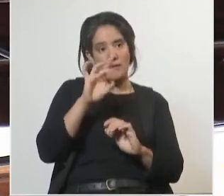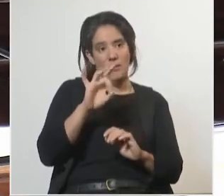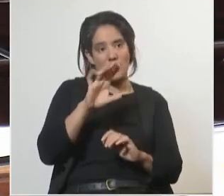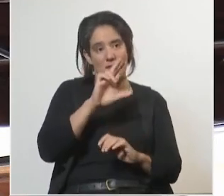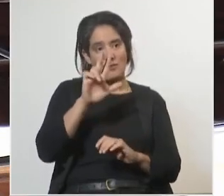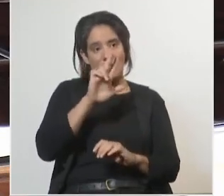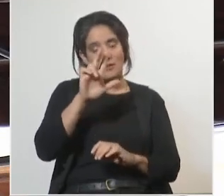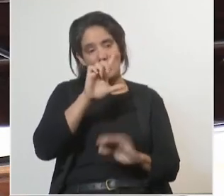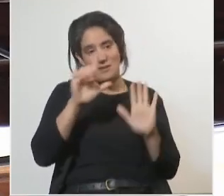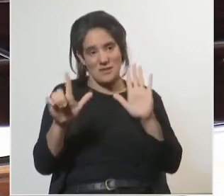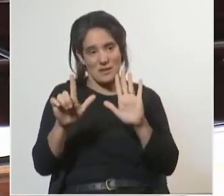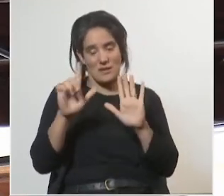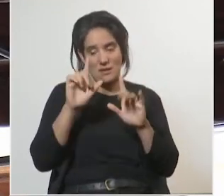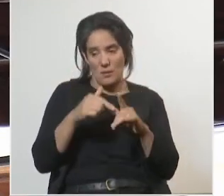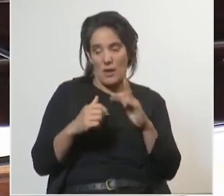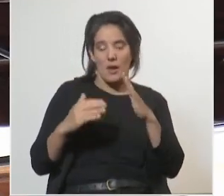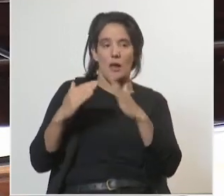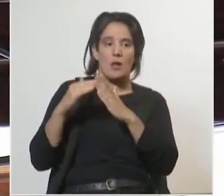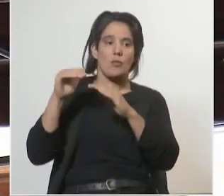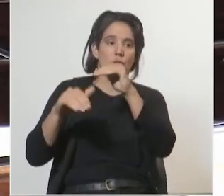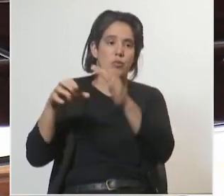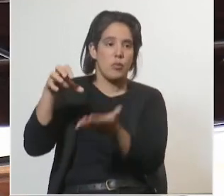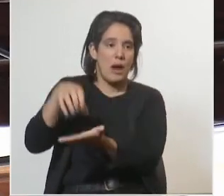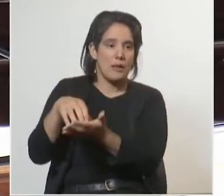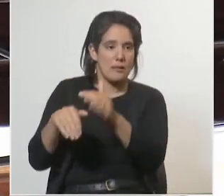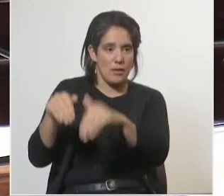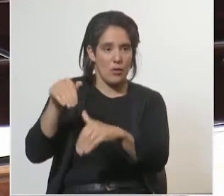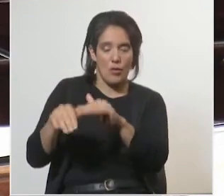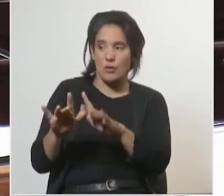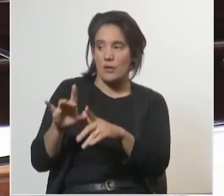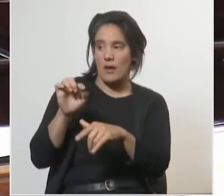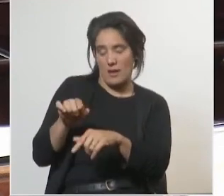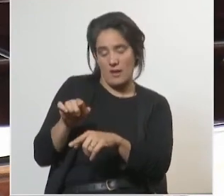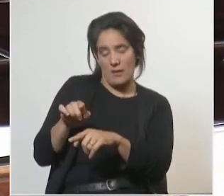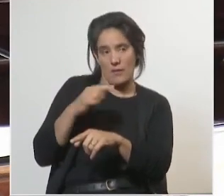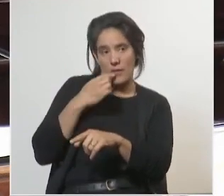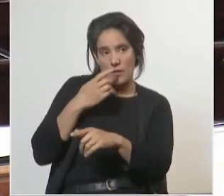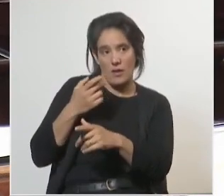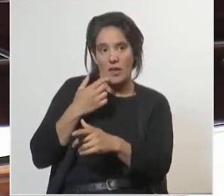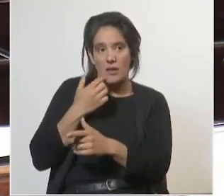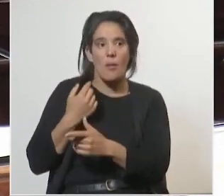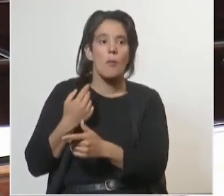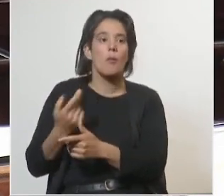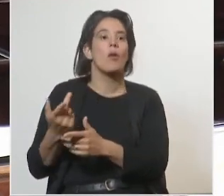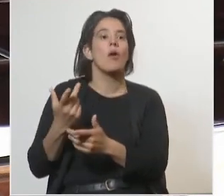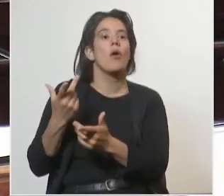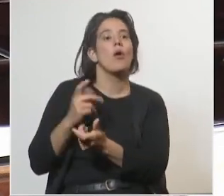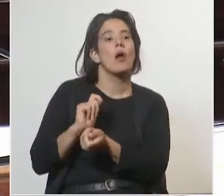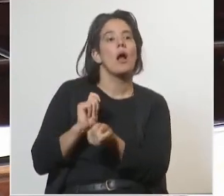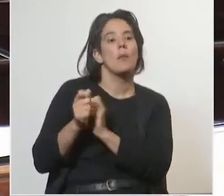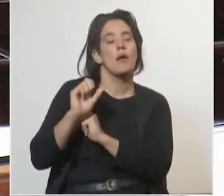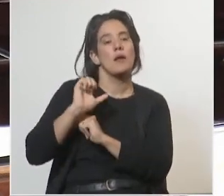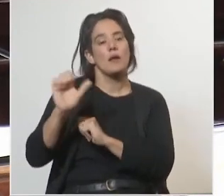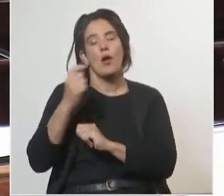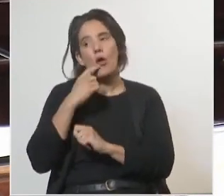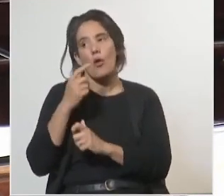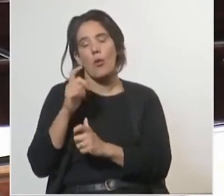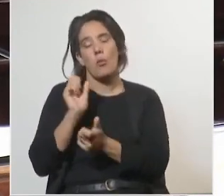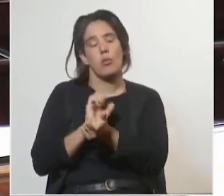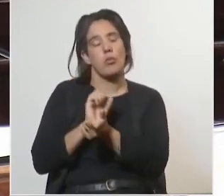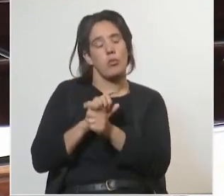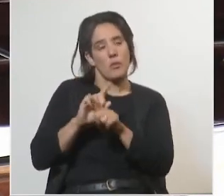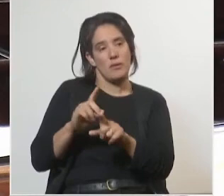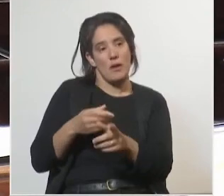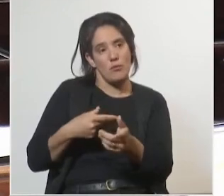15.737. La Suprema Corte de Justicia puede conceder la gracia que extingue el delito o excarcelar provisoriamente a los